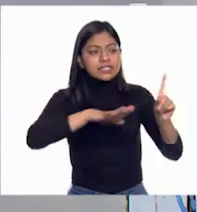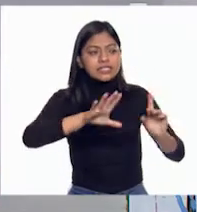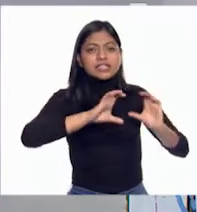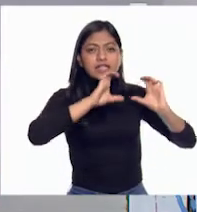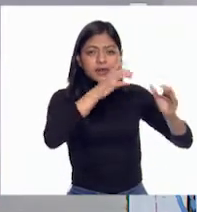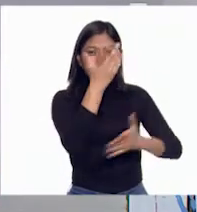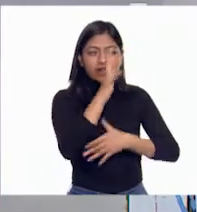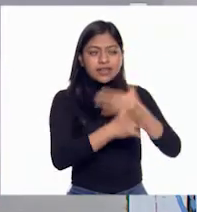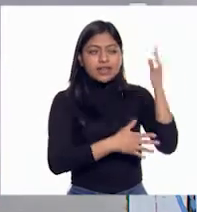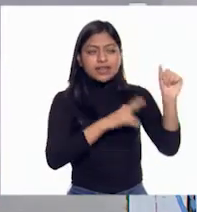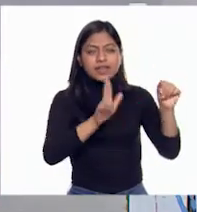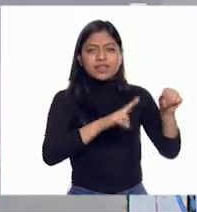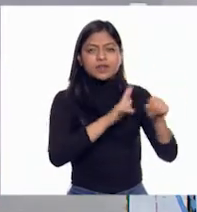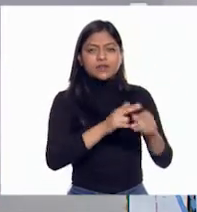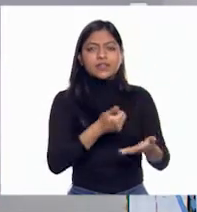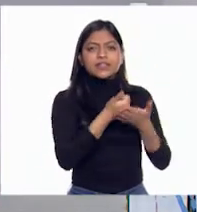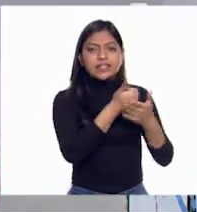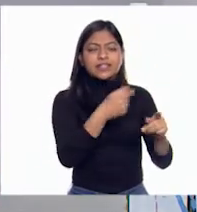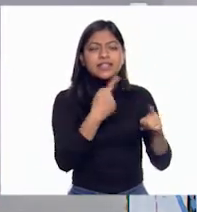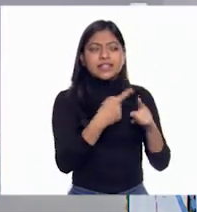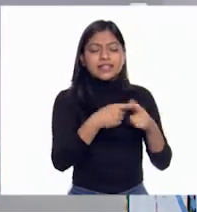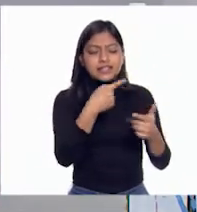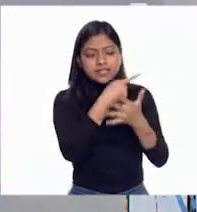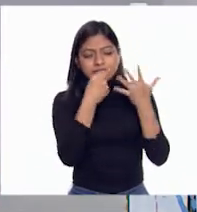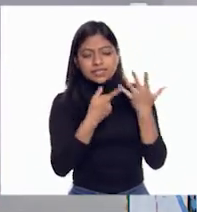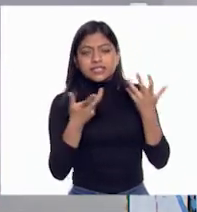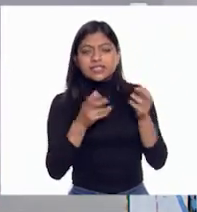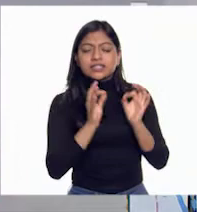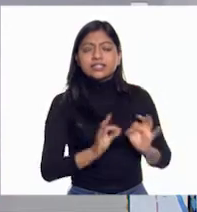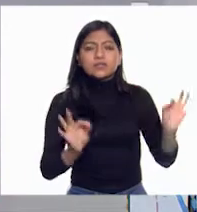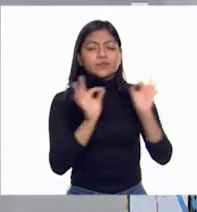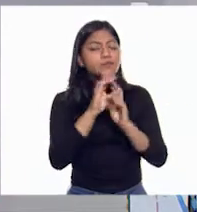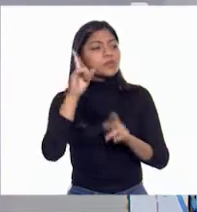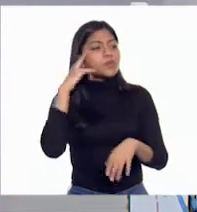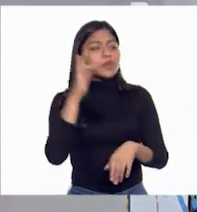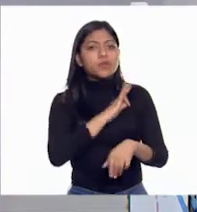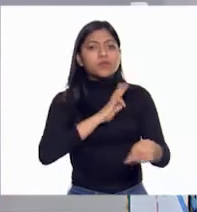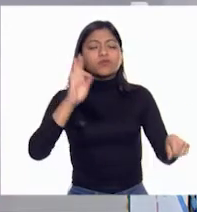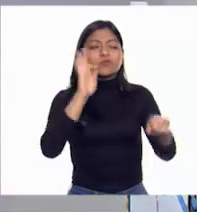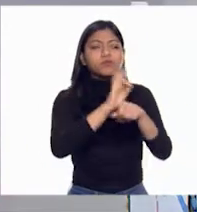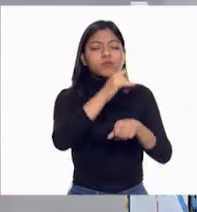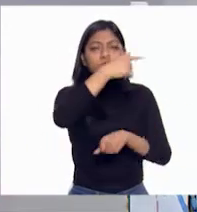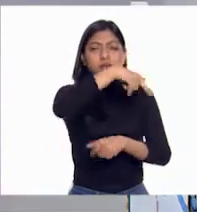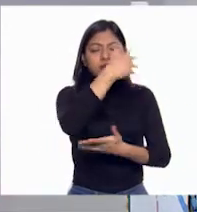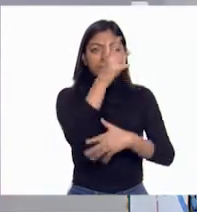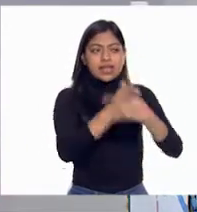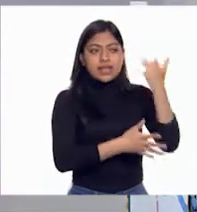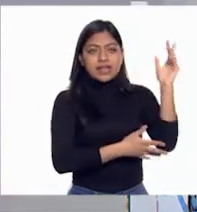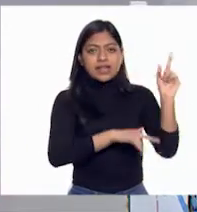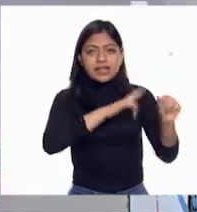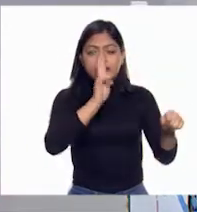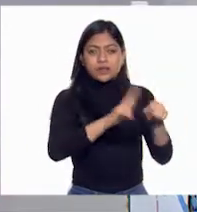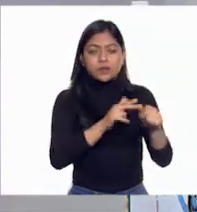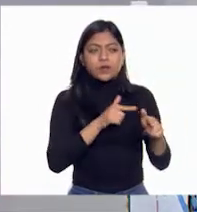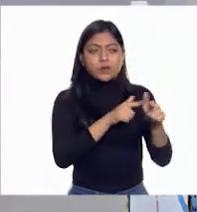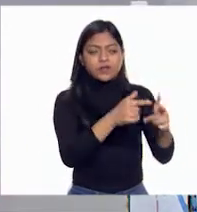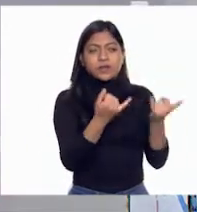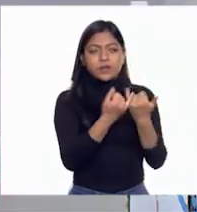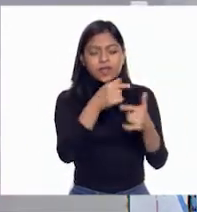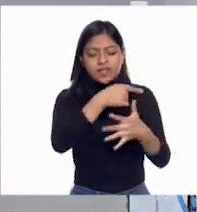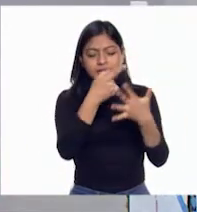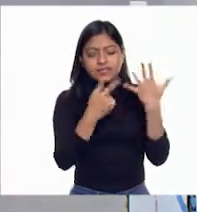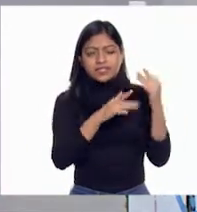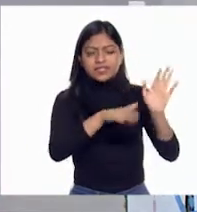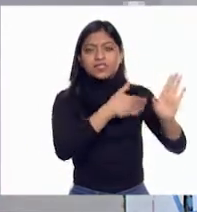existen para combatir estos problemas, qué acciones o prácticas positivas favorecen la conservación del medio ambiente y cuáles lo afectan